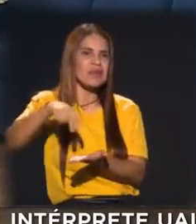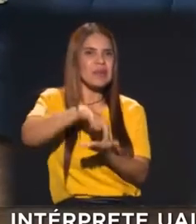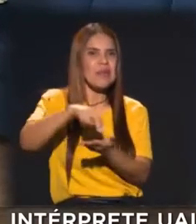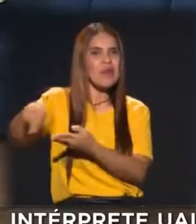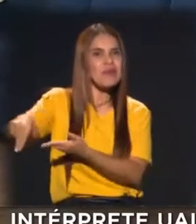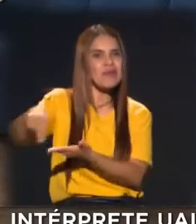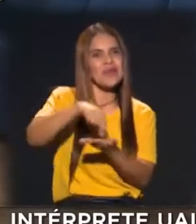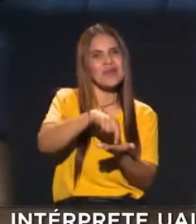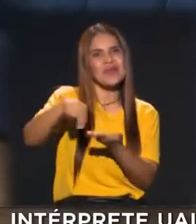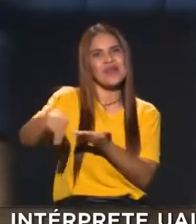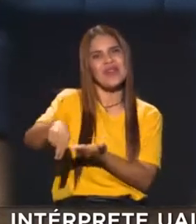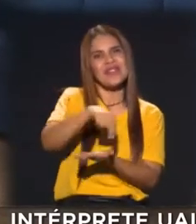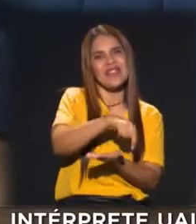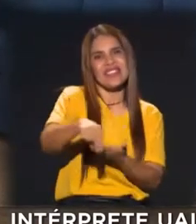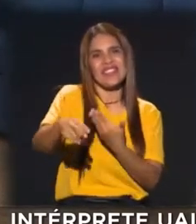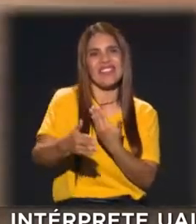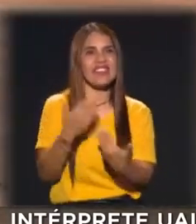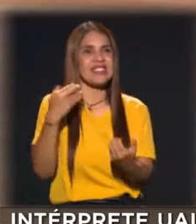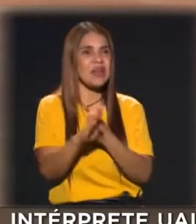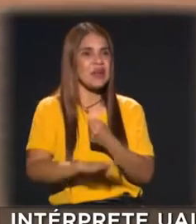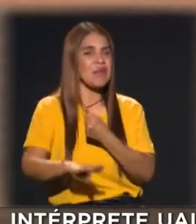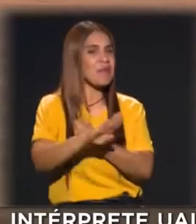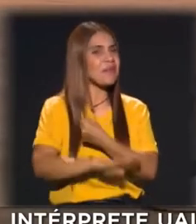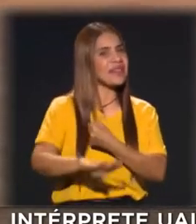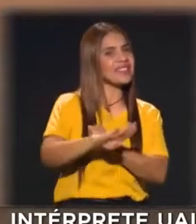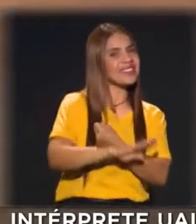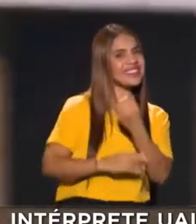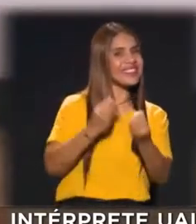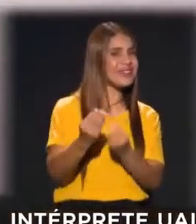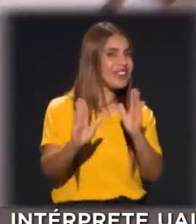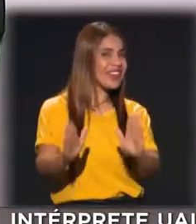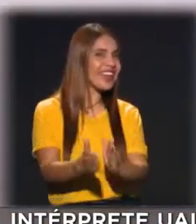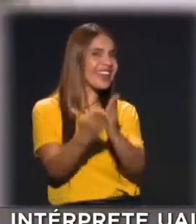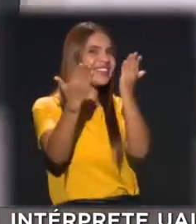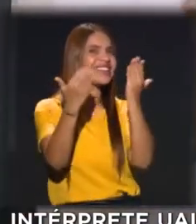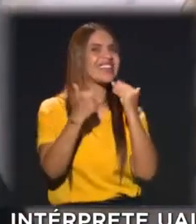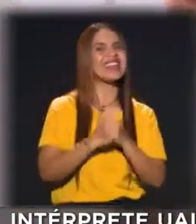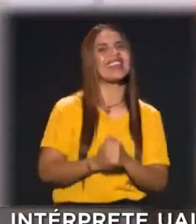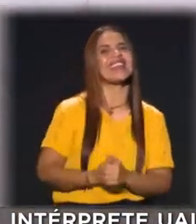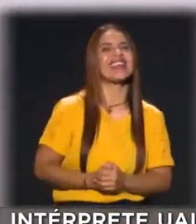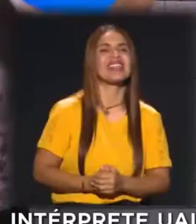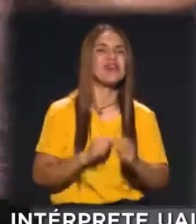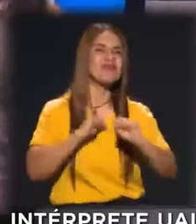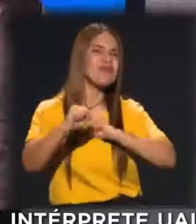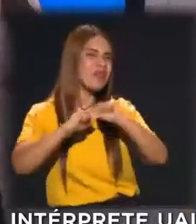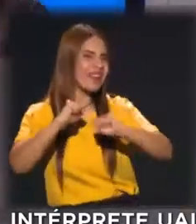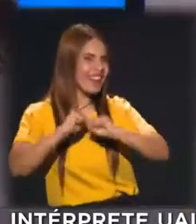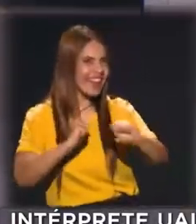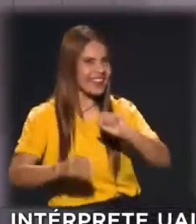¡Pum! Facilito. Básico. Eso. Y si seguimos. Pura